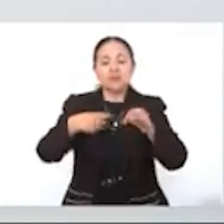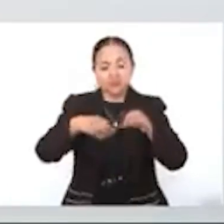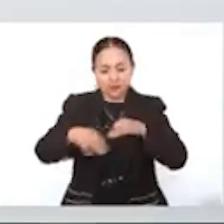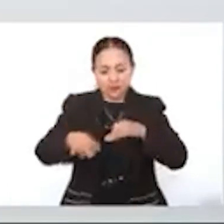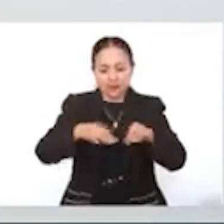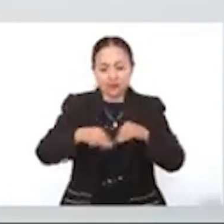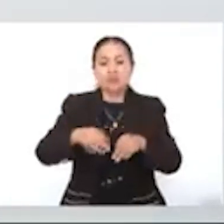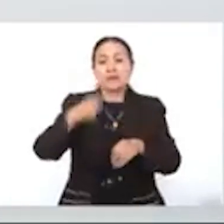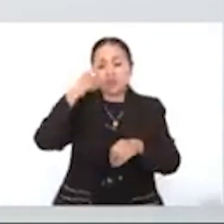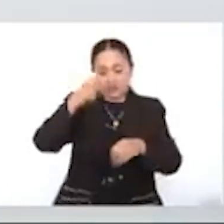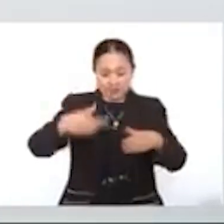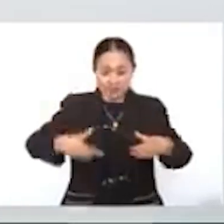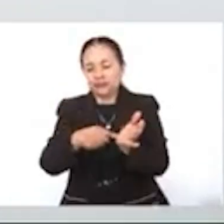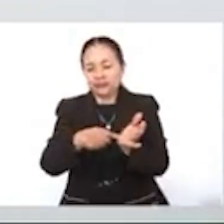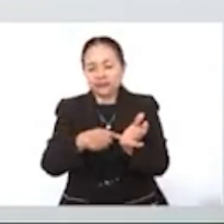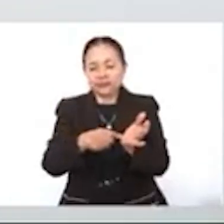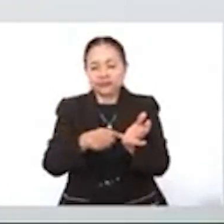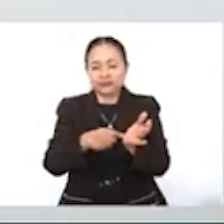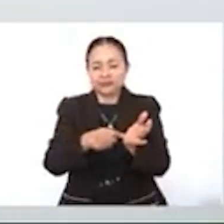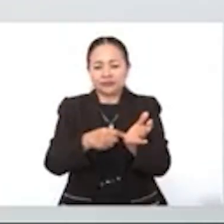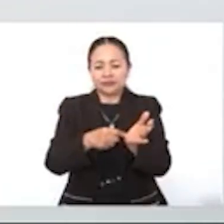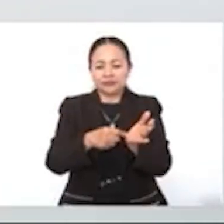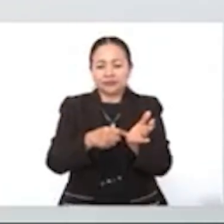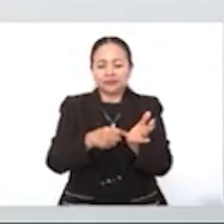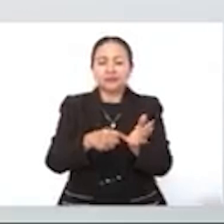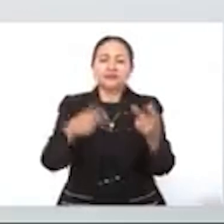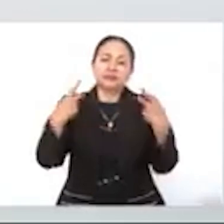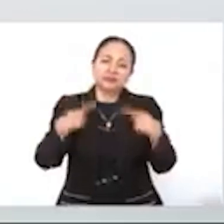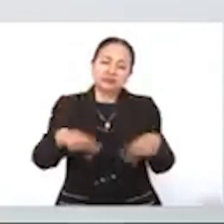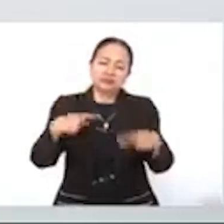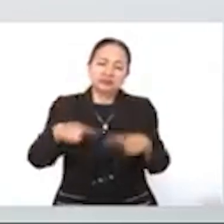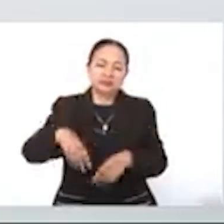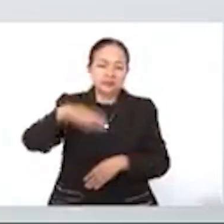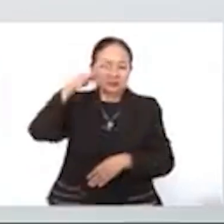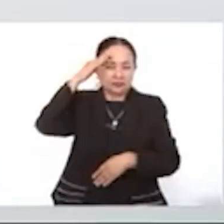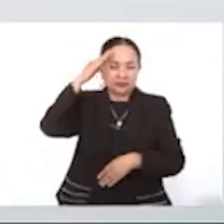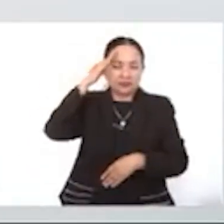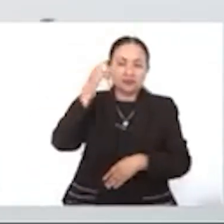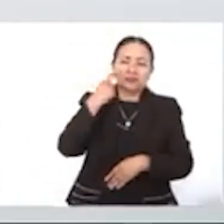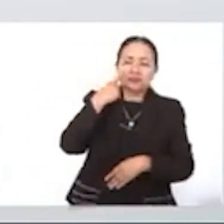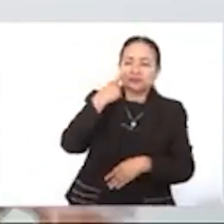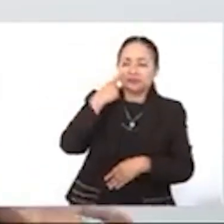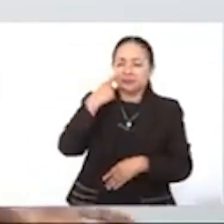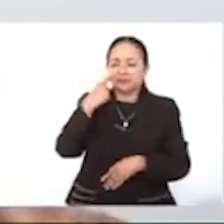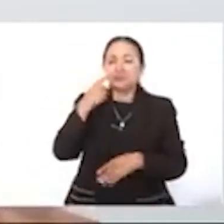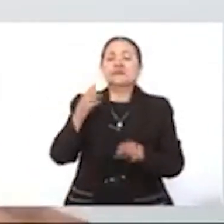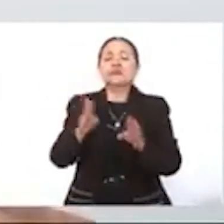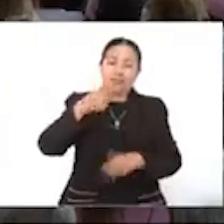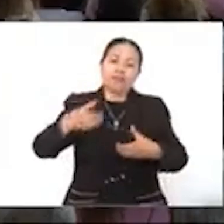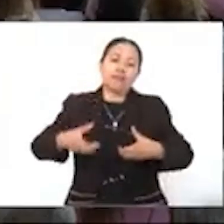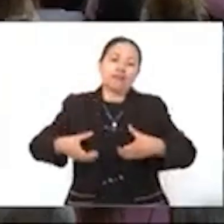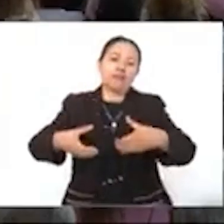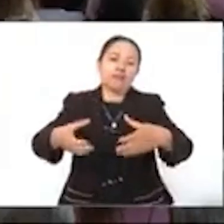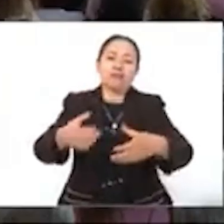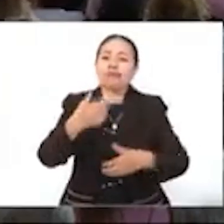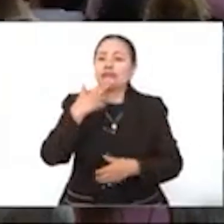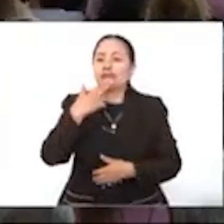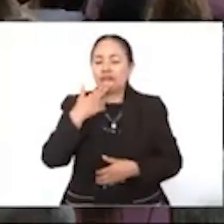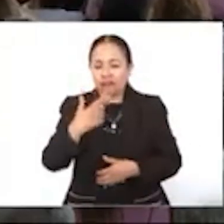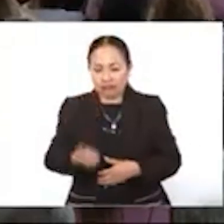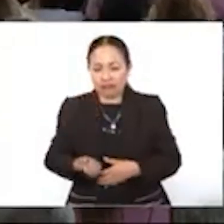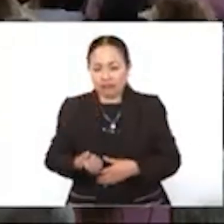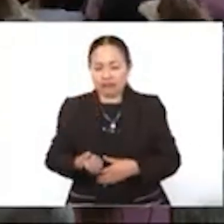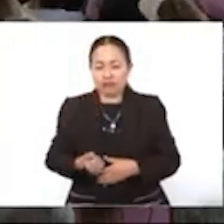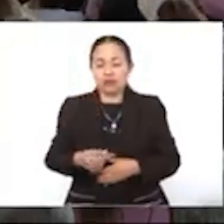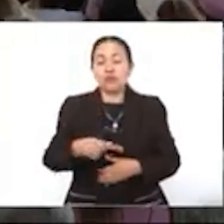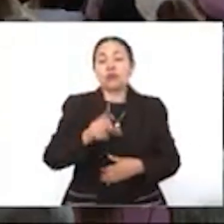los baches de la ciudad la percepción que tiene la población con respecto a servicios que dice que el